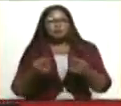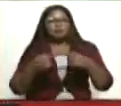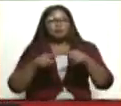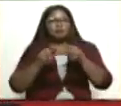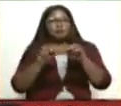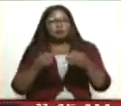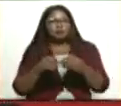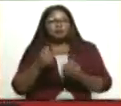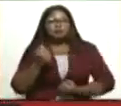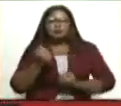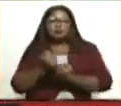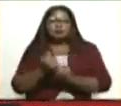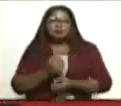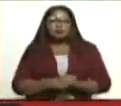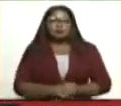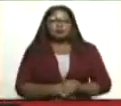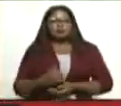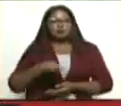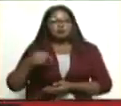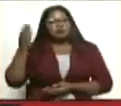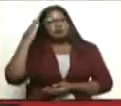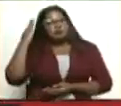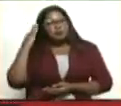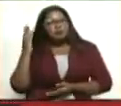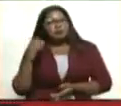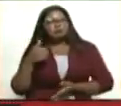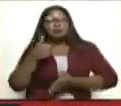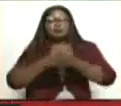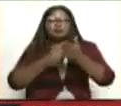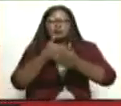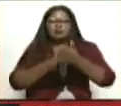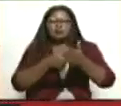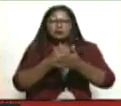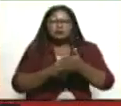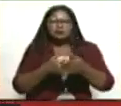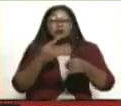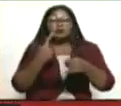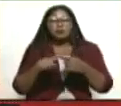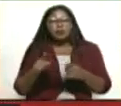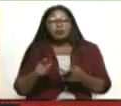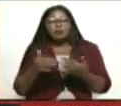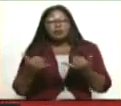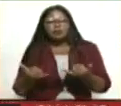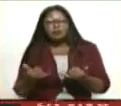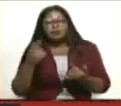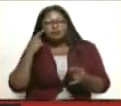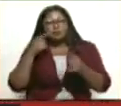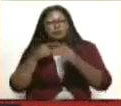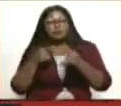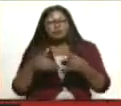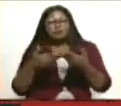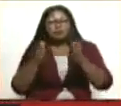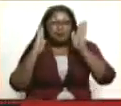implementando. Sabemos que hay resistencias, pero eso no nos desalienta y se van a atender en especial dos